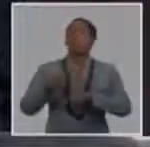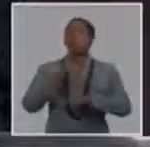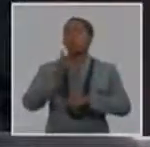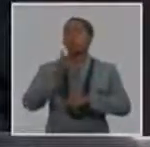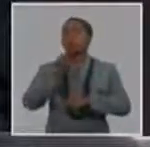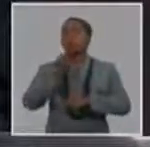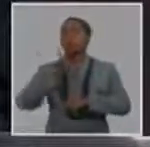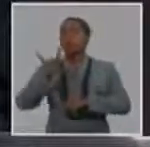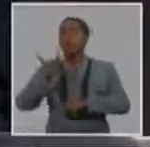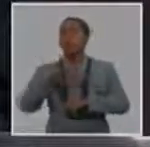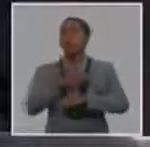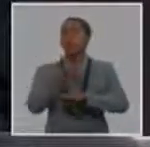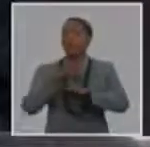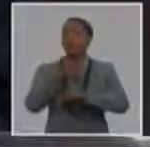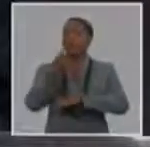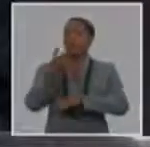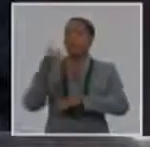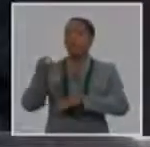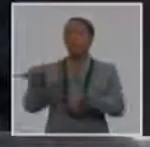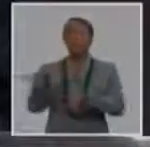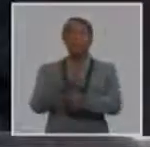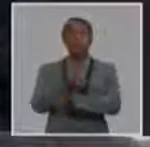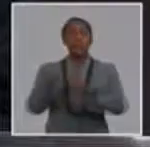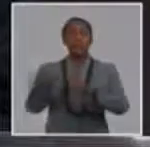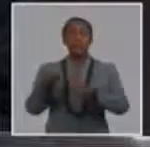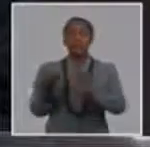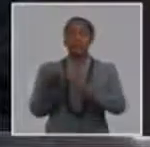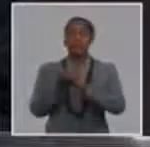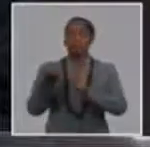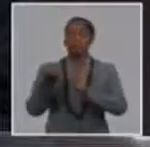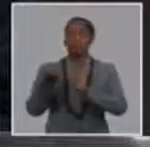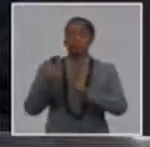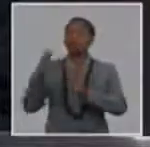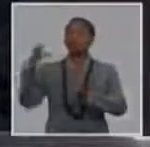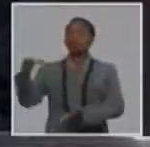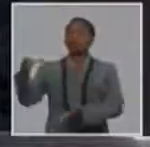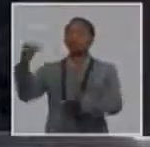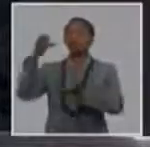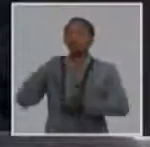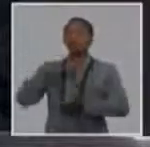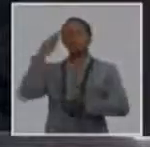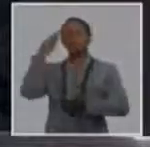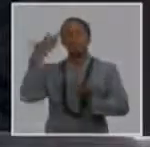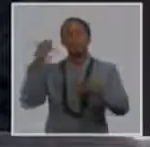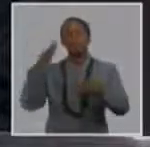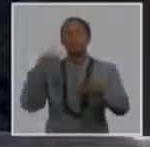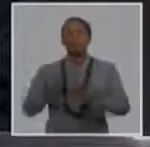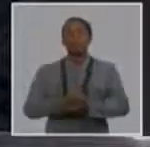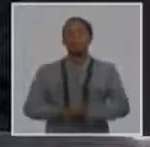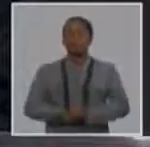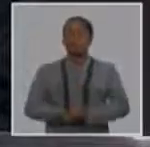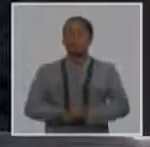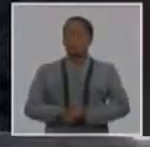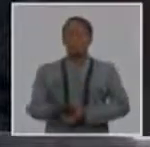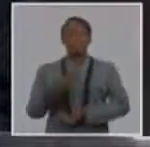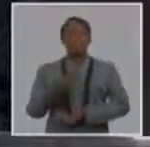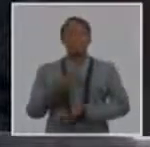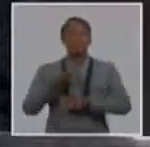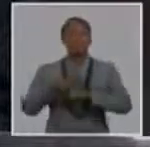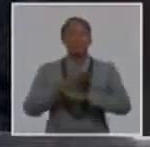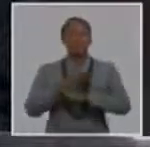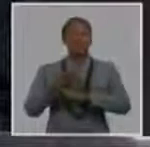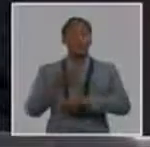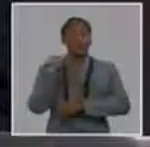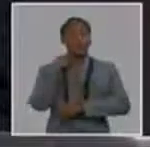propuestas de premios de la Academia de Ciencias. Y el año pasado tuvimos 54 publicaciones